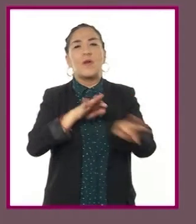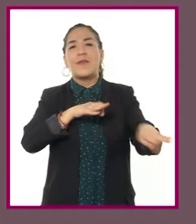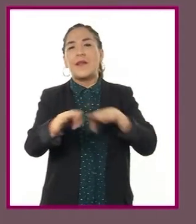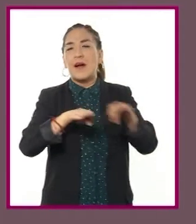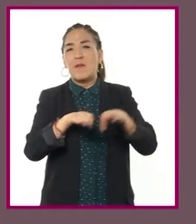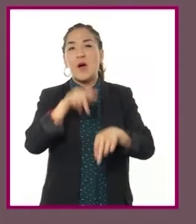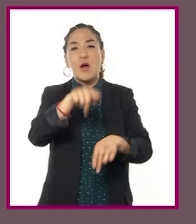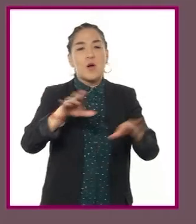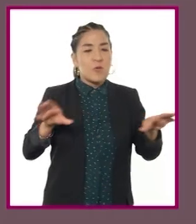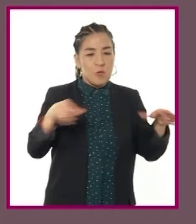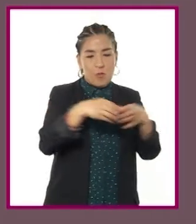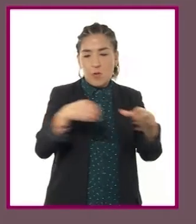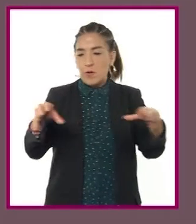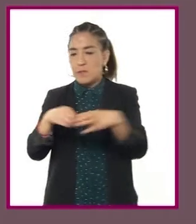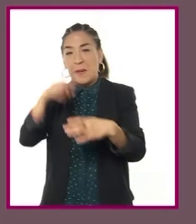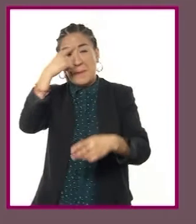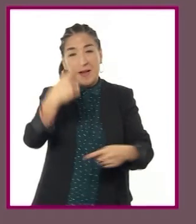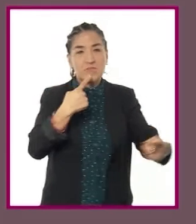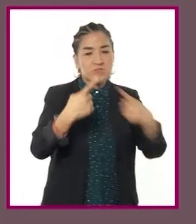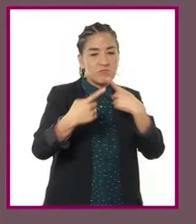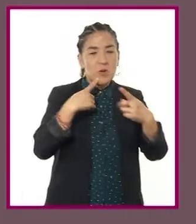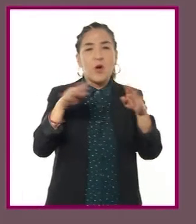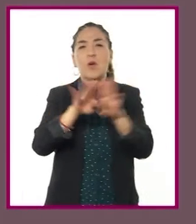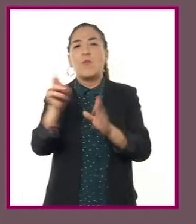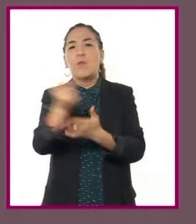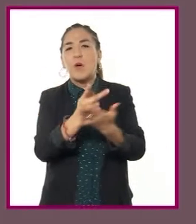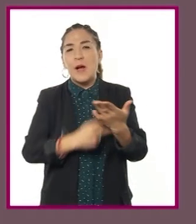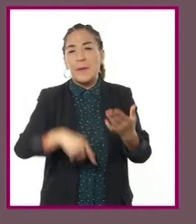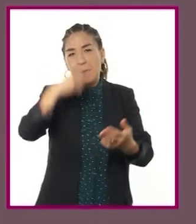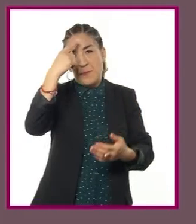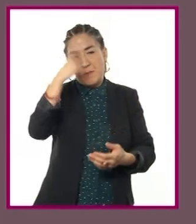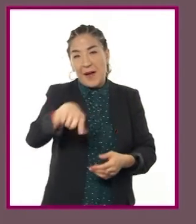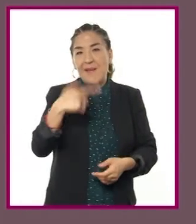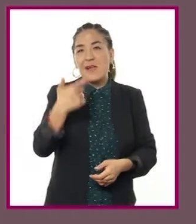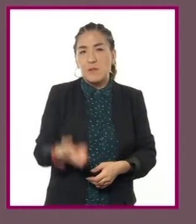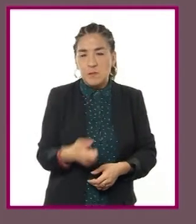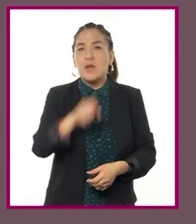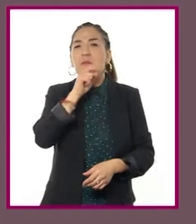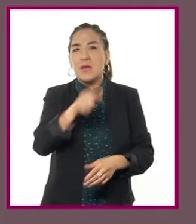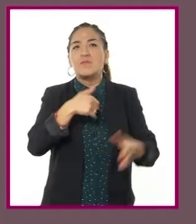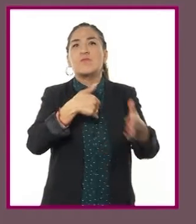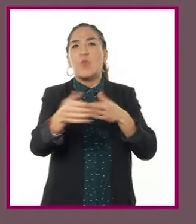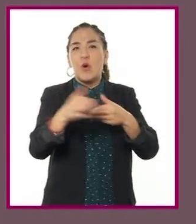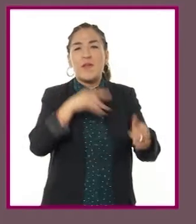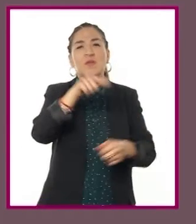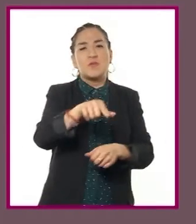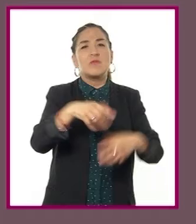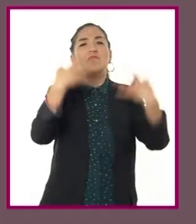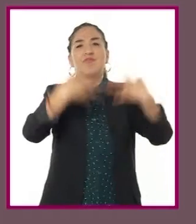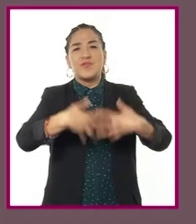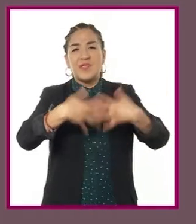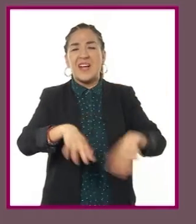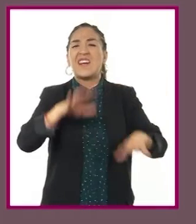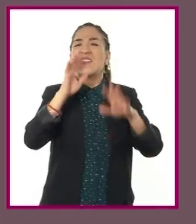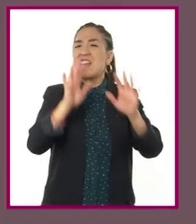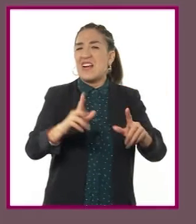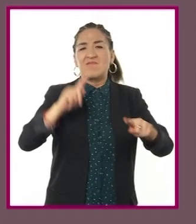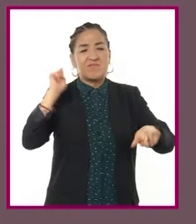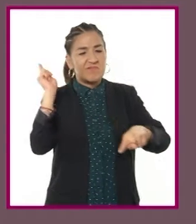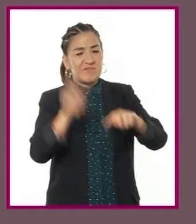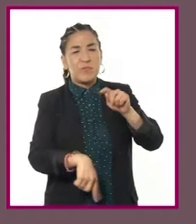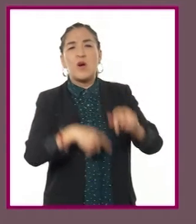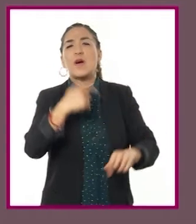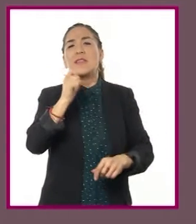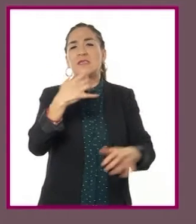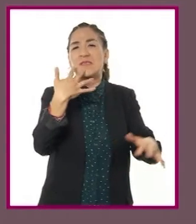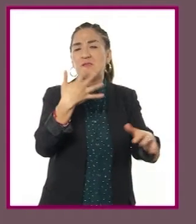para que se organizaran sus programas económicos. Se modernizó la industria y se combatió la corrupción. Se